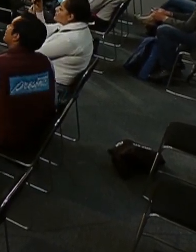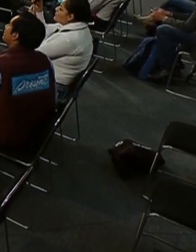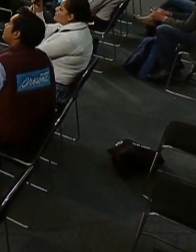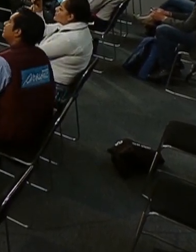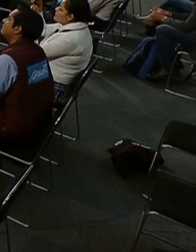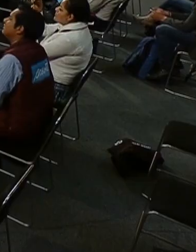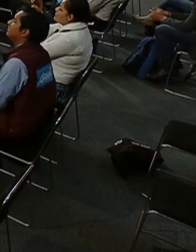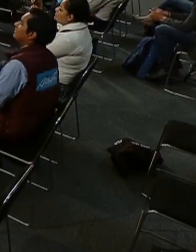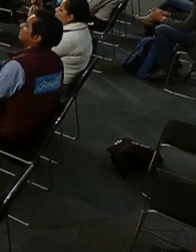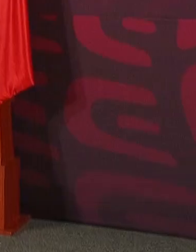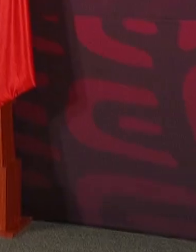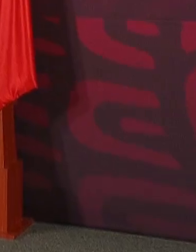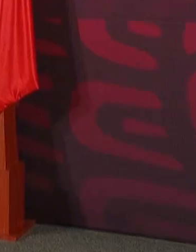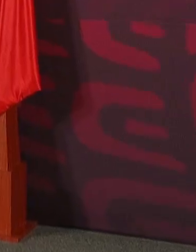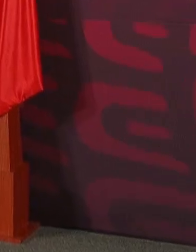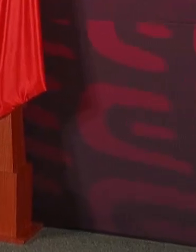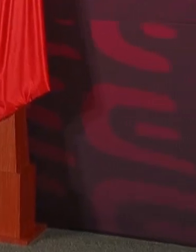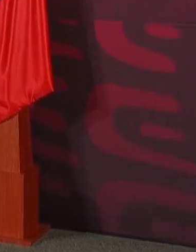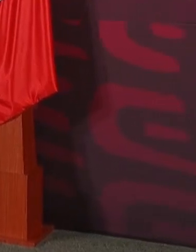Y ya